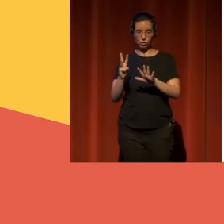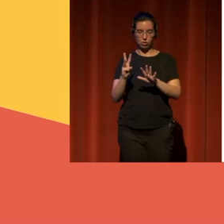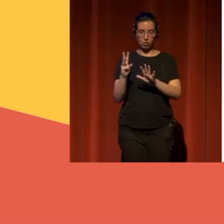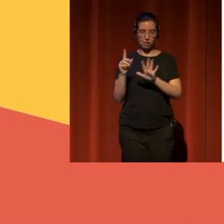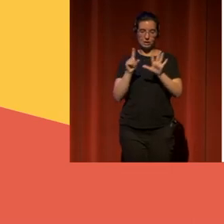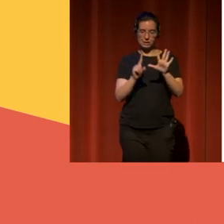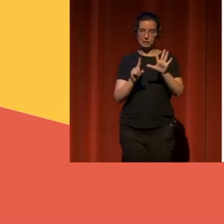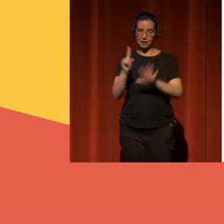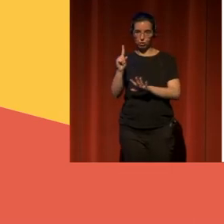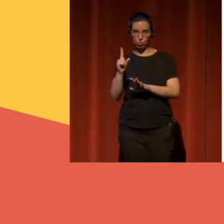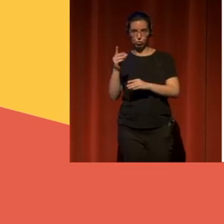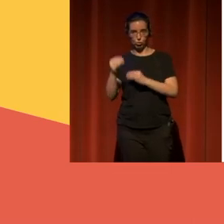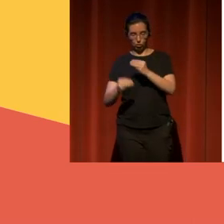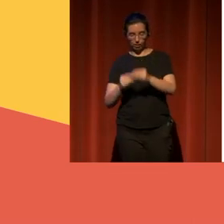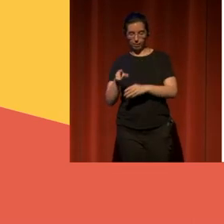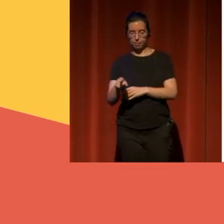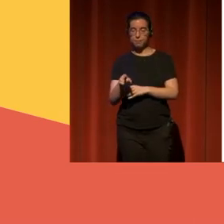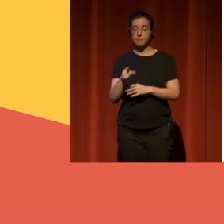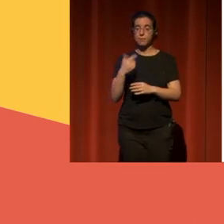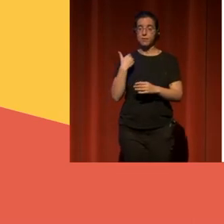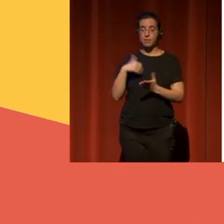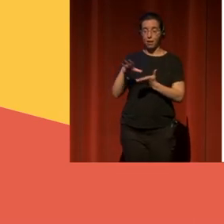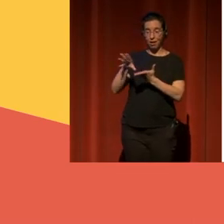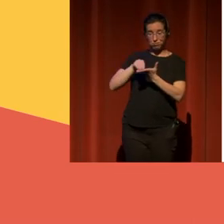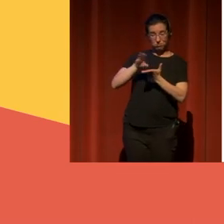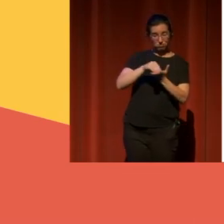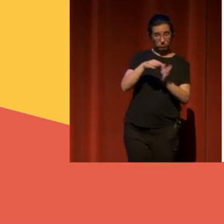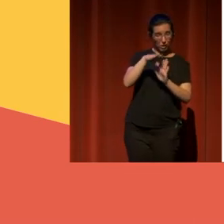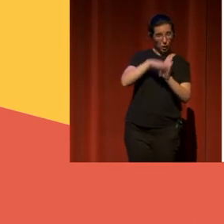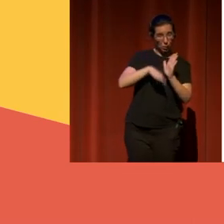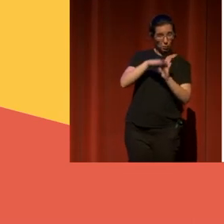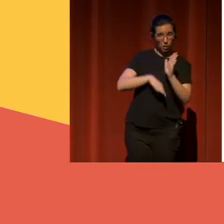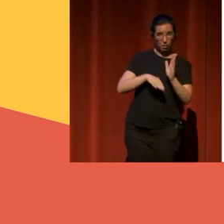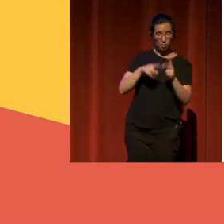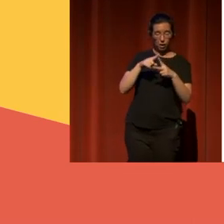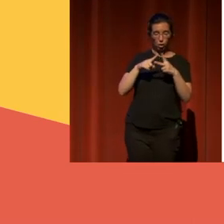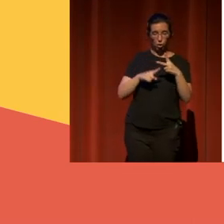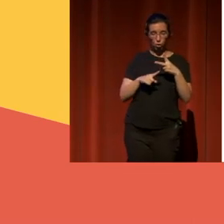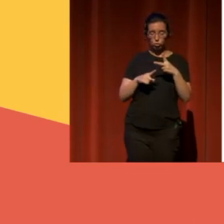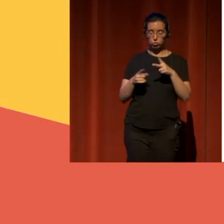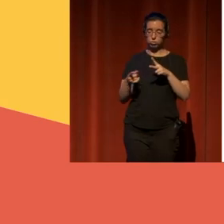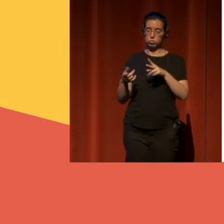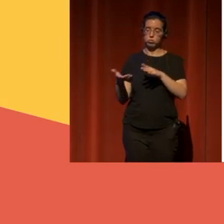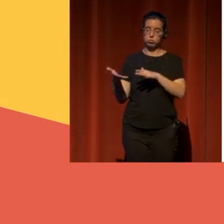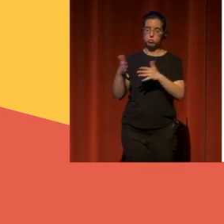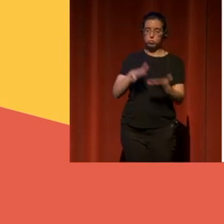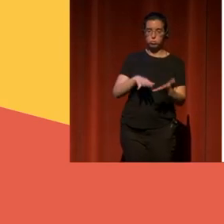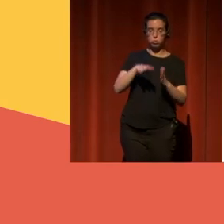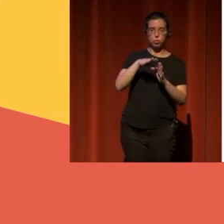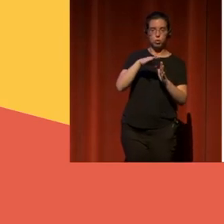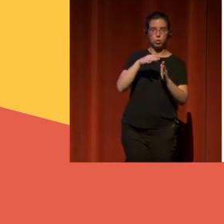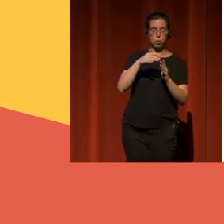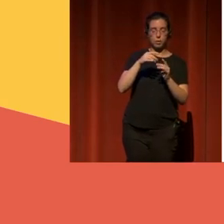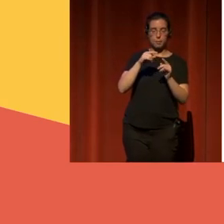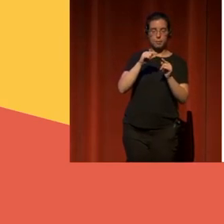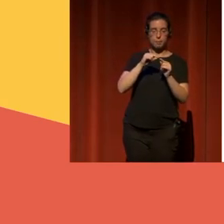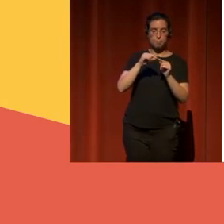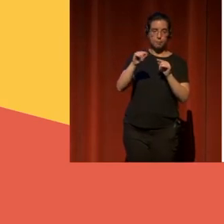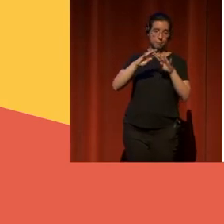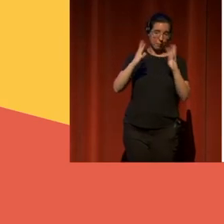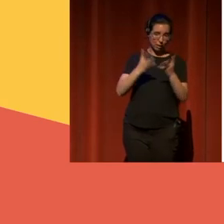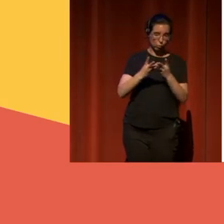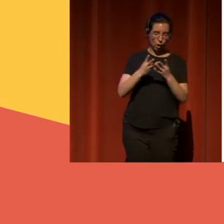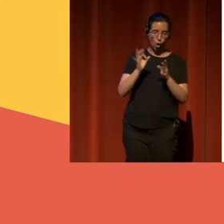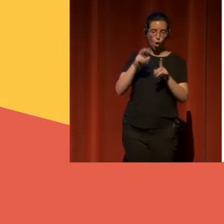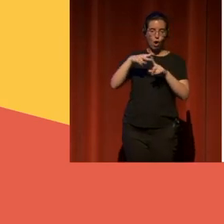Se ha recogido y estructurado la información disponible de estos dos programas volcándolo en mapas virtuales o visores utilizando las herramientas de